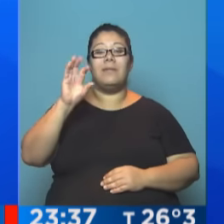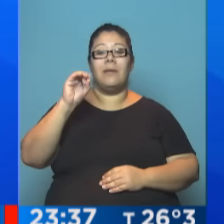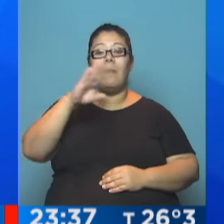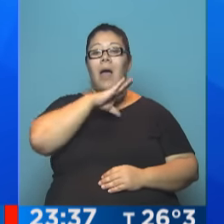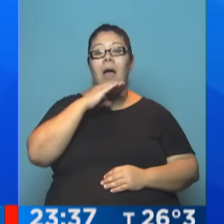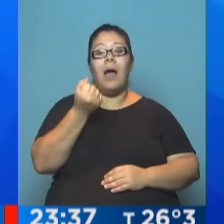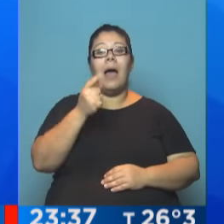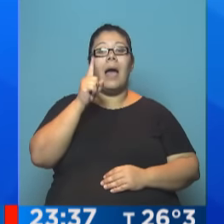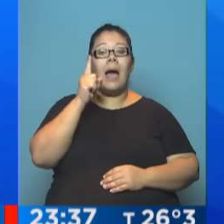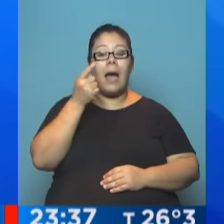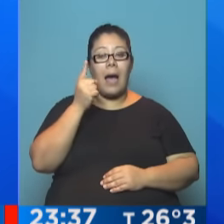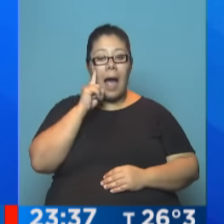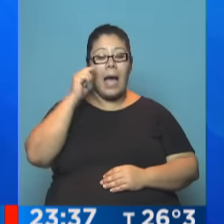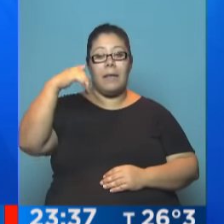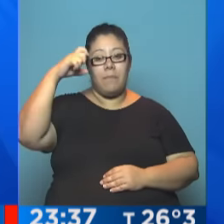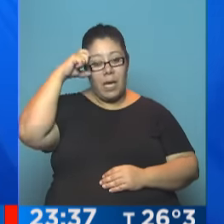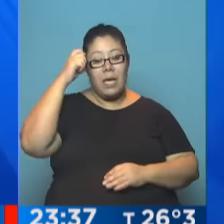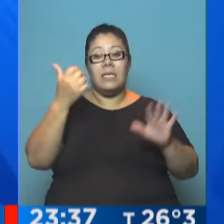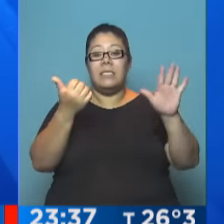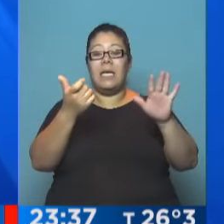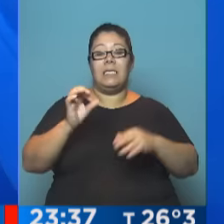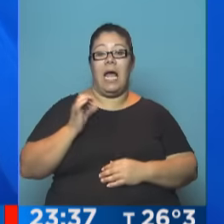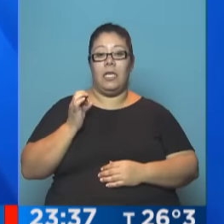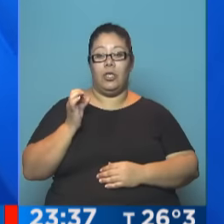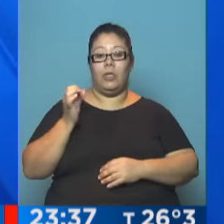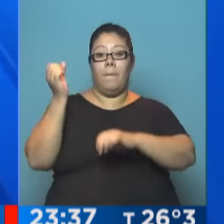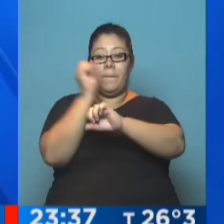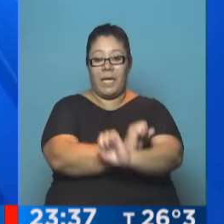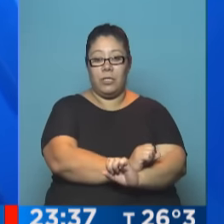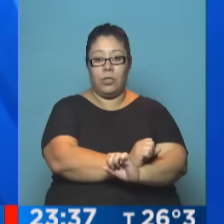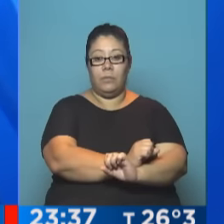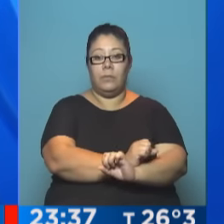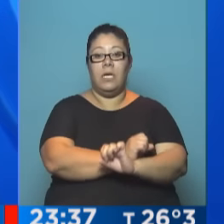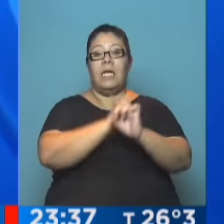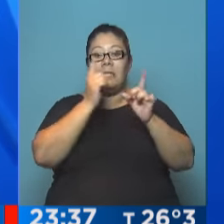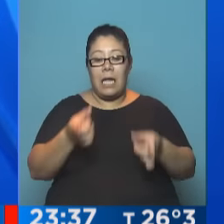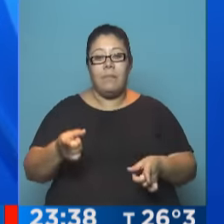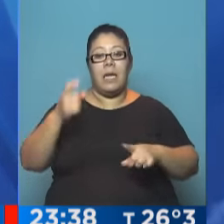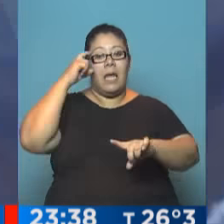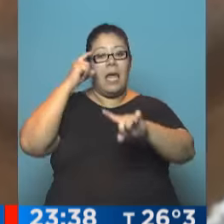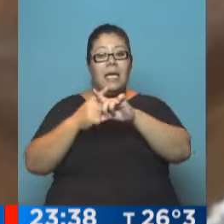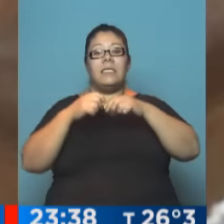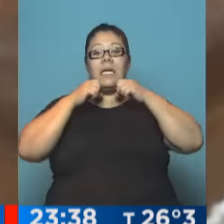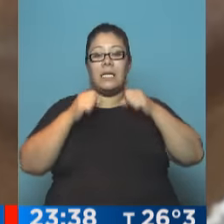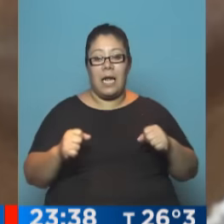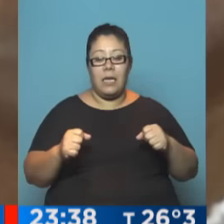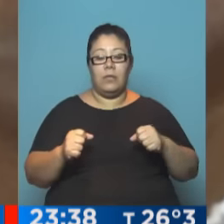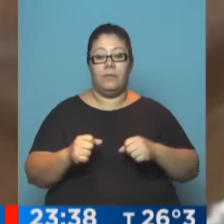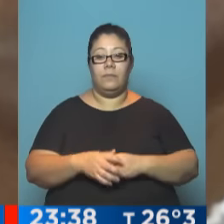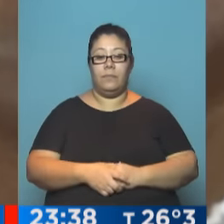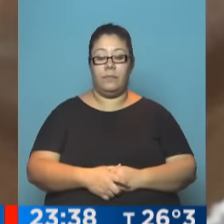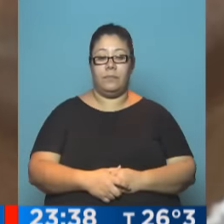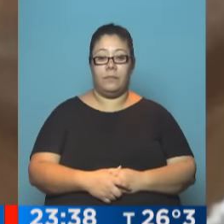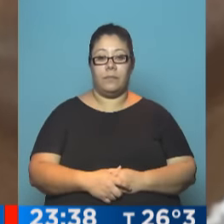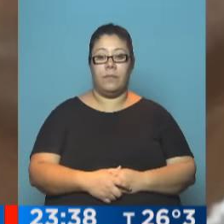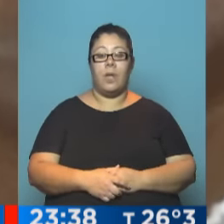Lo decíamos al comienzo de la nota, 6 años para Ricardo Jaime, también es exsecretario de Transporte.